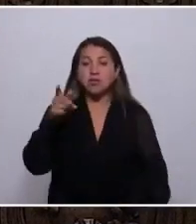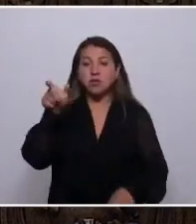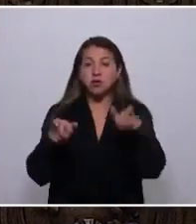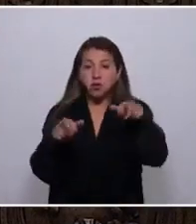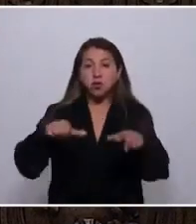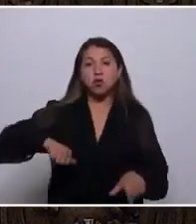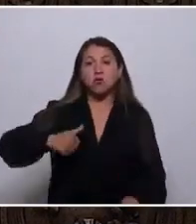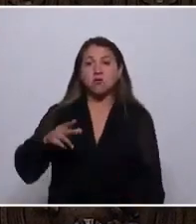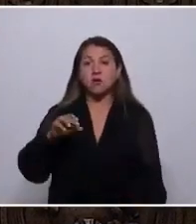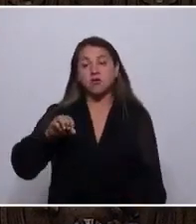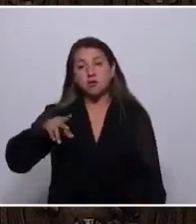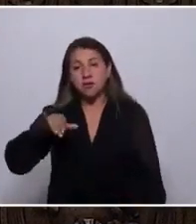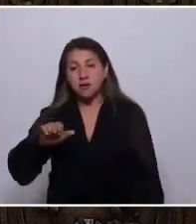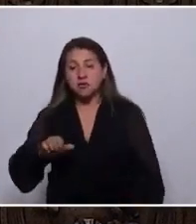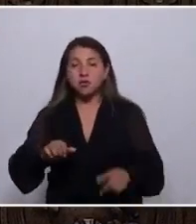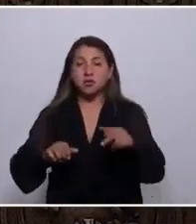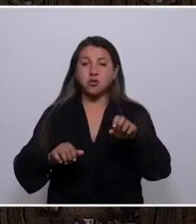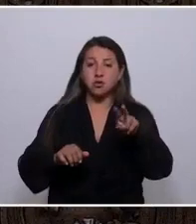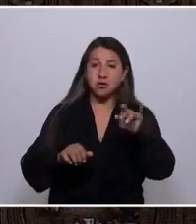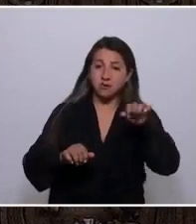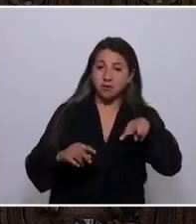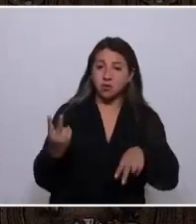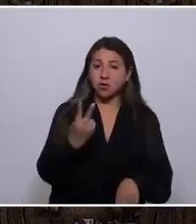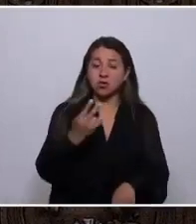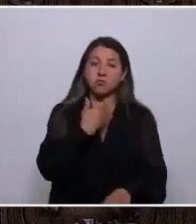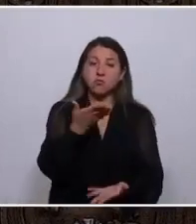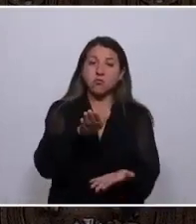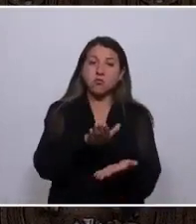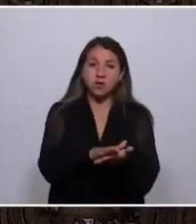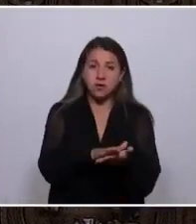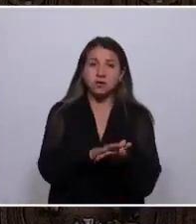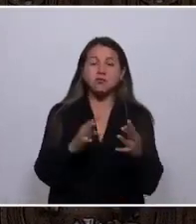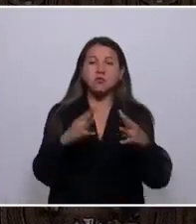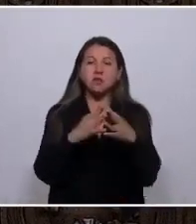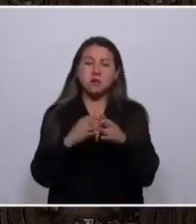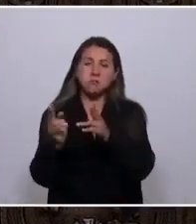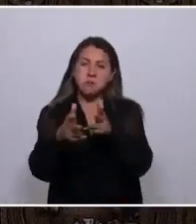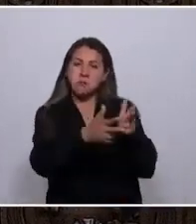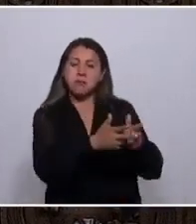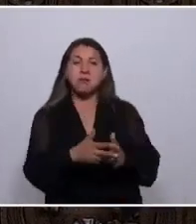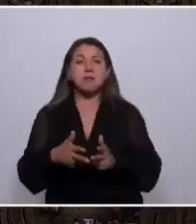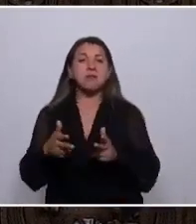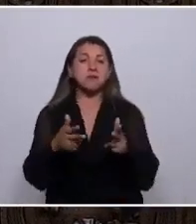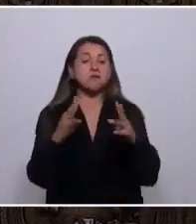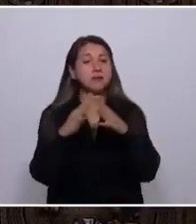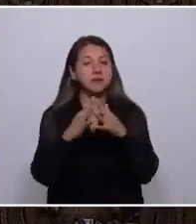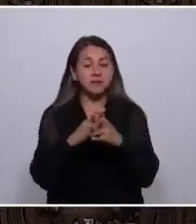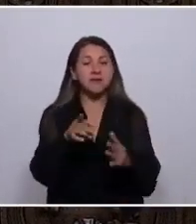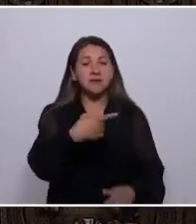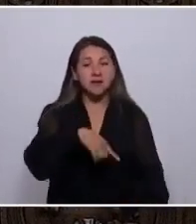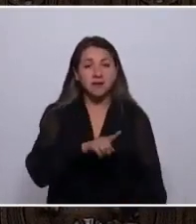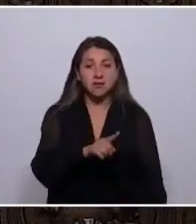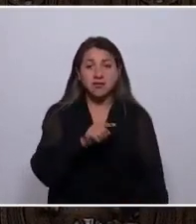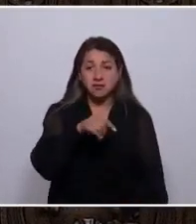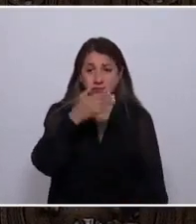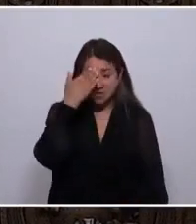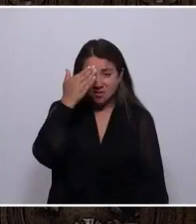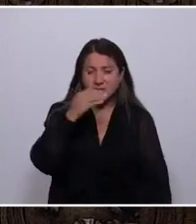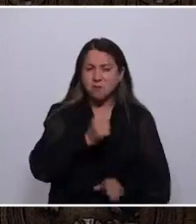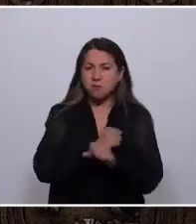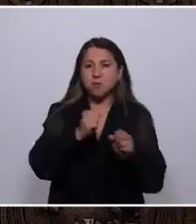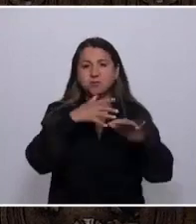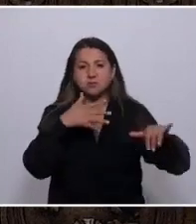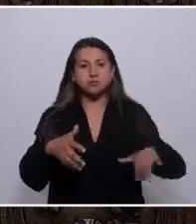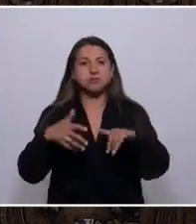Romario Veloz y Kevin Gómez, perdieron su vida a manos de militares desplegados por el estado de emergencia, decretado ese día tras el estallido social